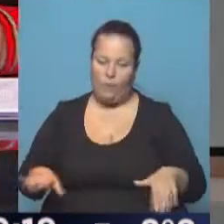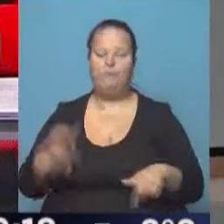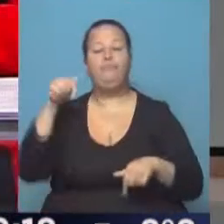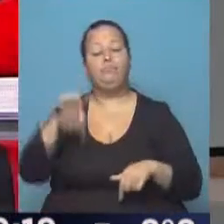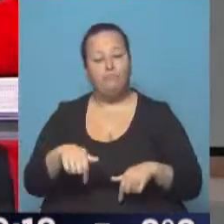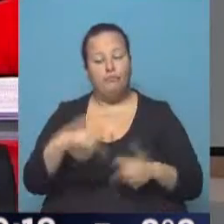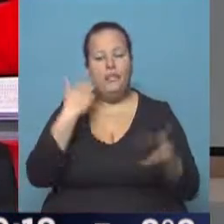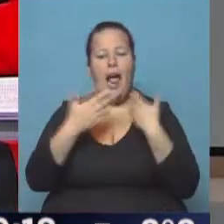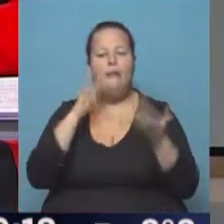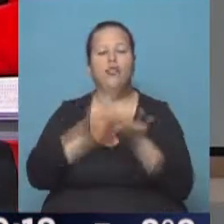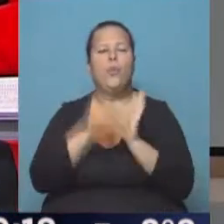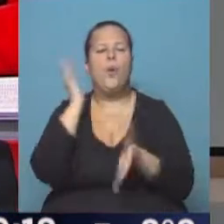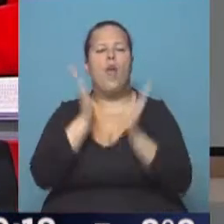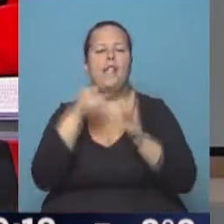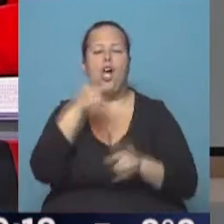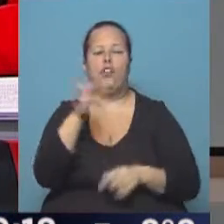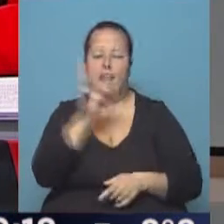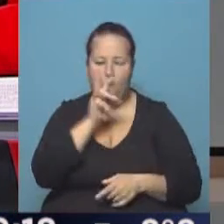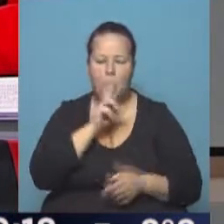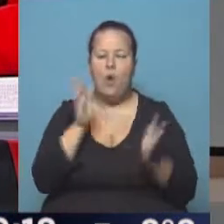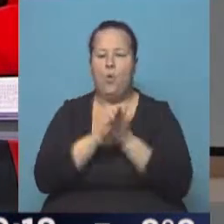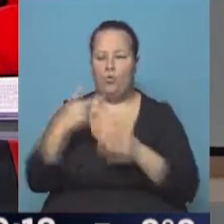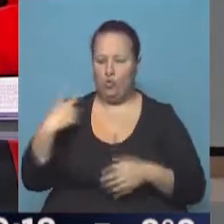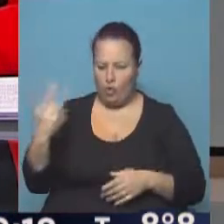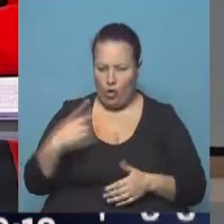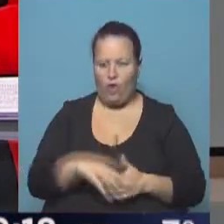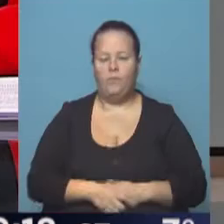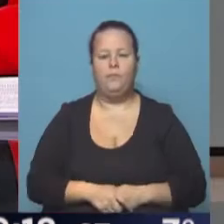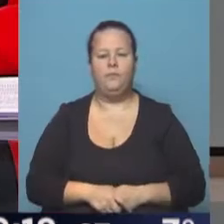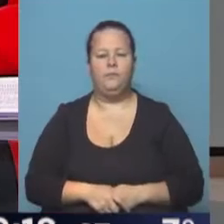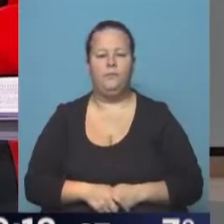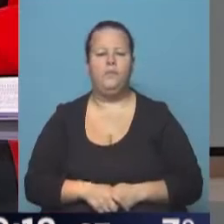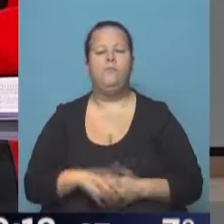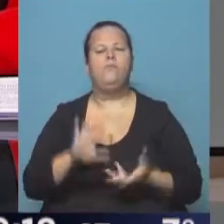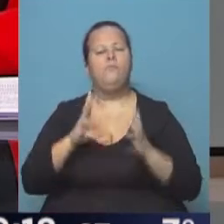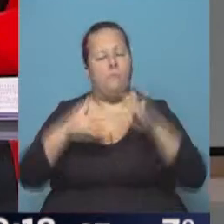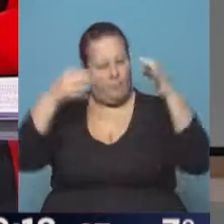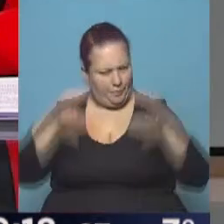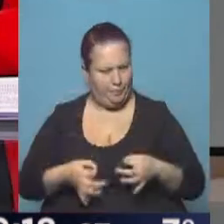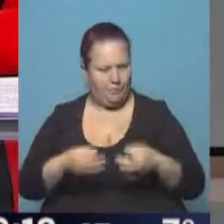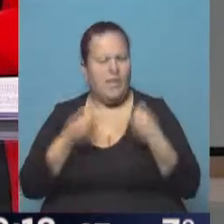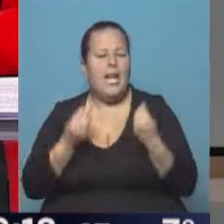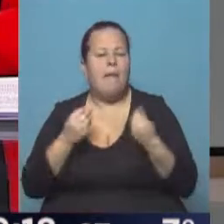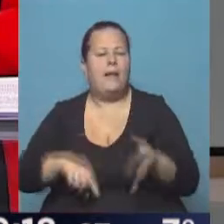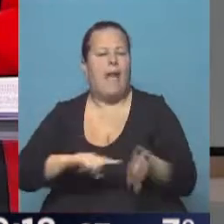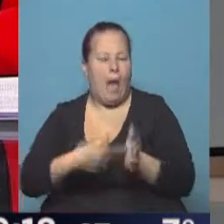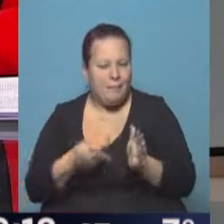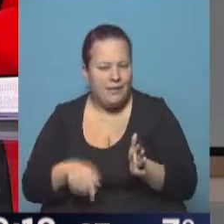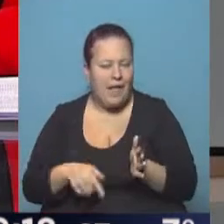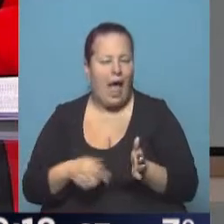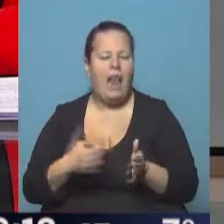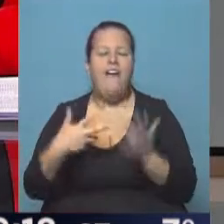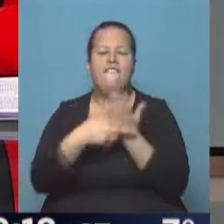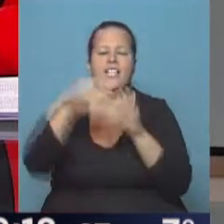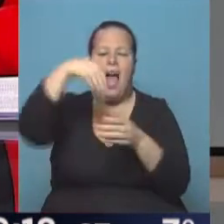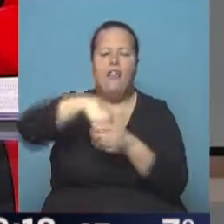Vamos a hablar de violencia de género junto a Evangelina de forma concreta. ¿Qué pasa en la ciudad de Buenos Aires en una